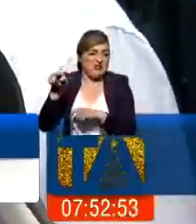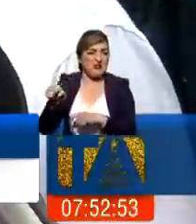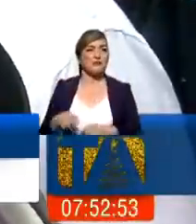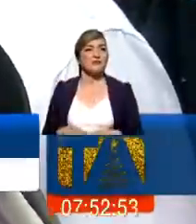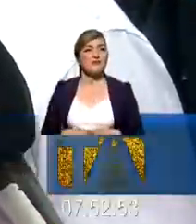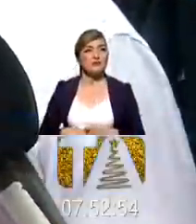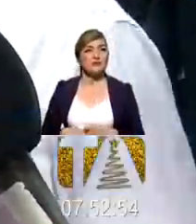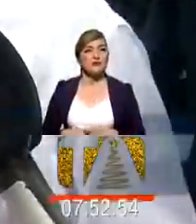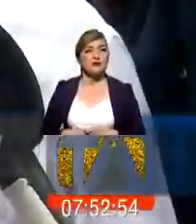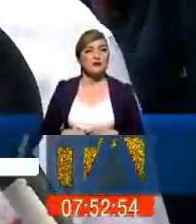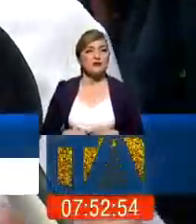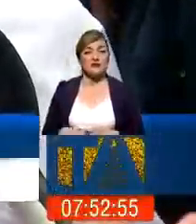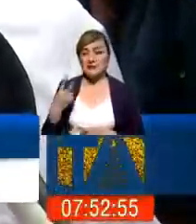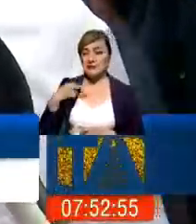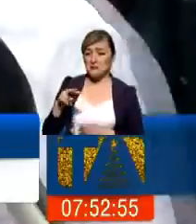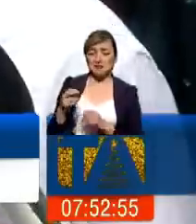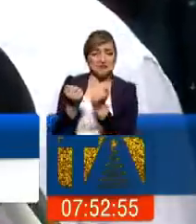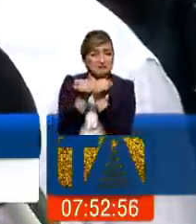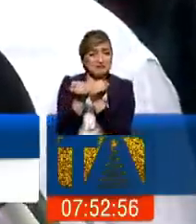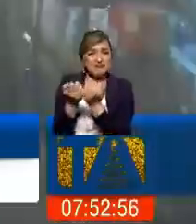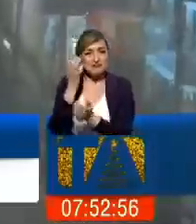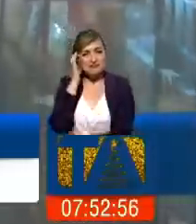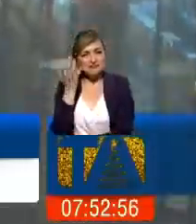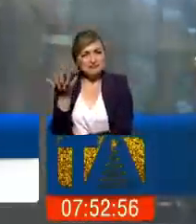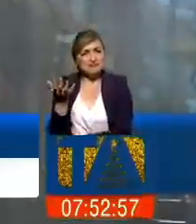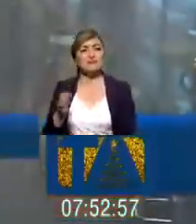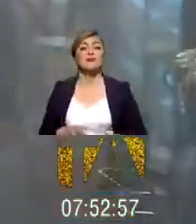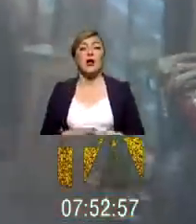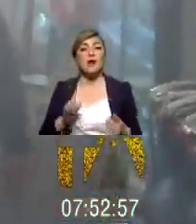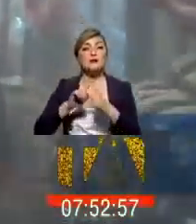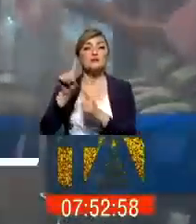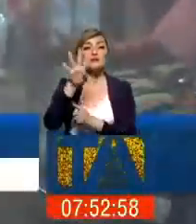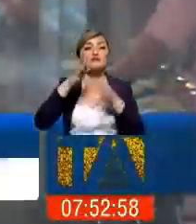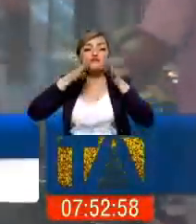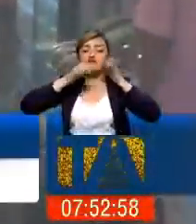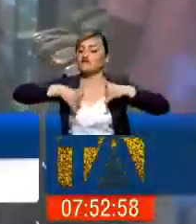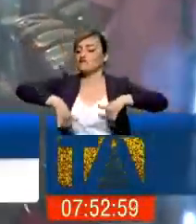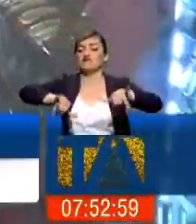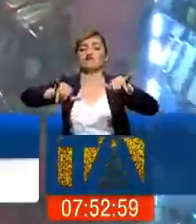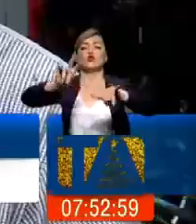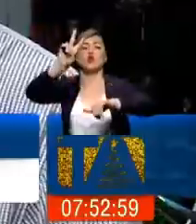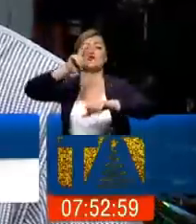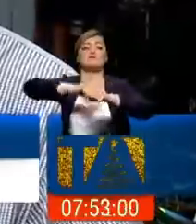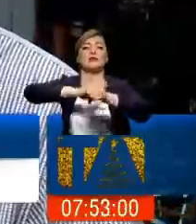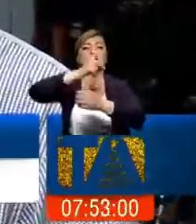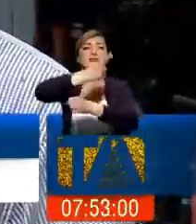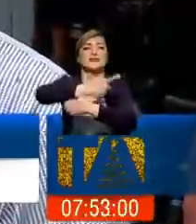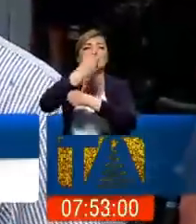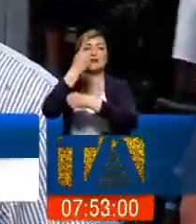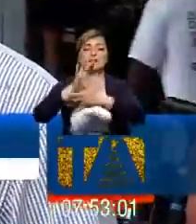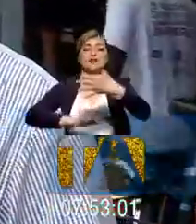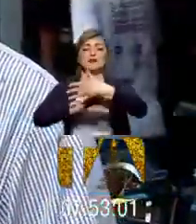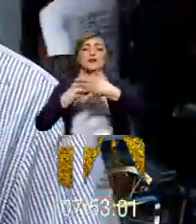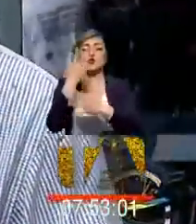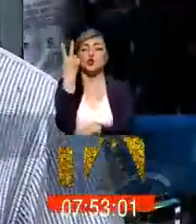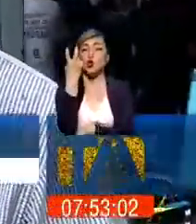Si realmente encontramos la bahía en este momento como está, es preocupante. Será así hasta el 24 de diciembre y dos veces al día. En varios horarios, a las